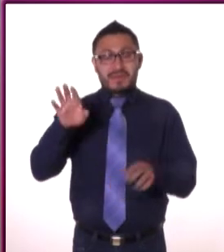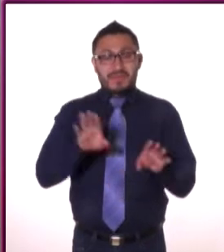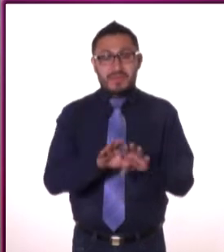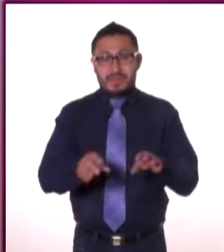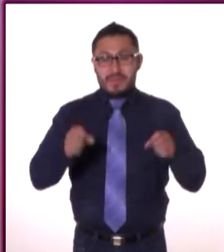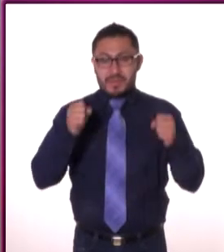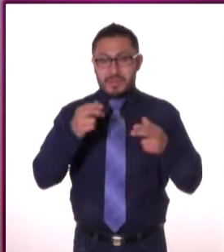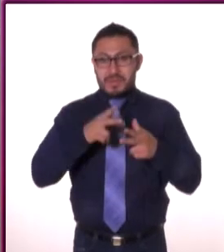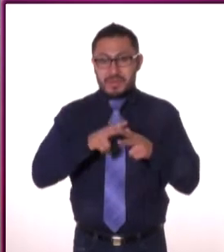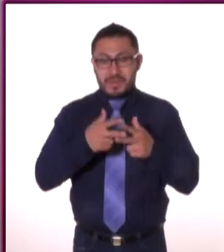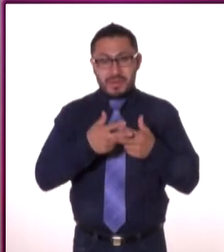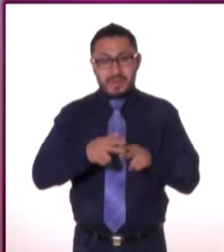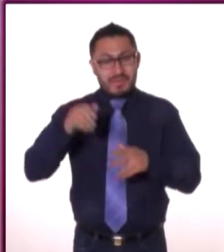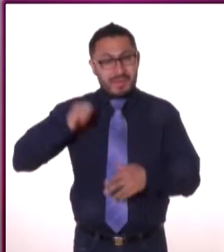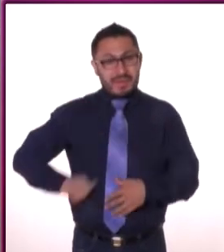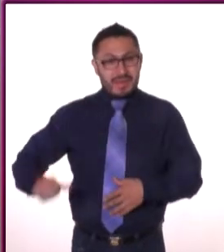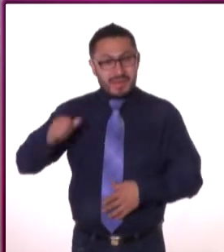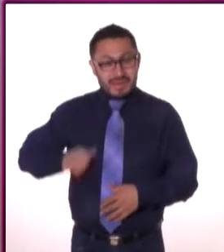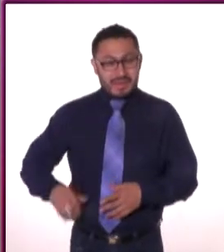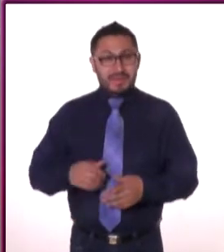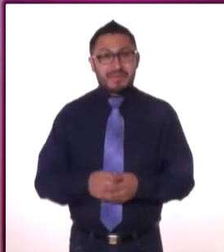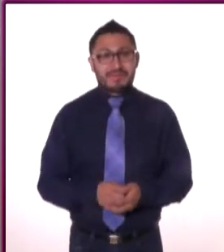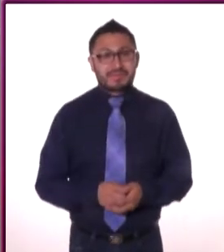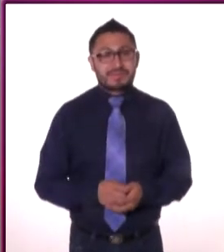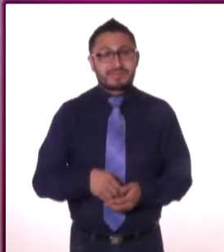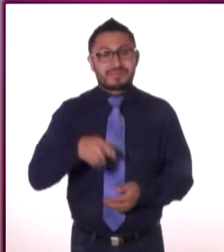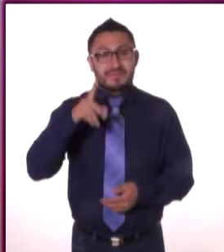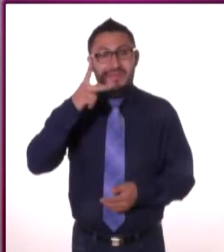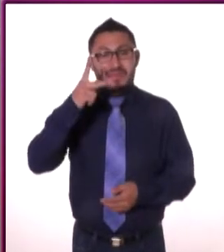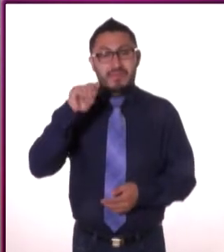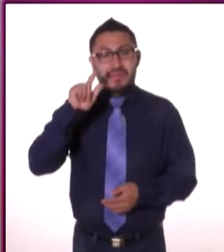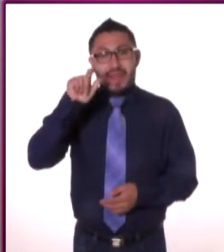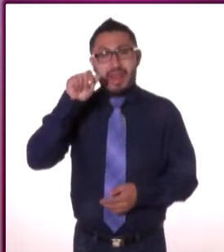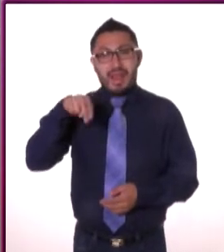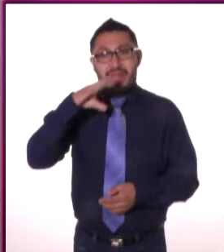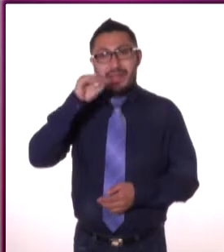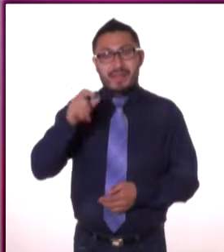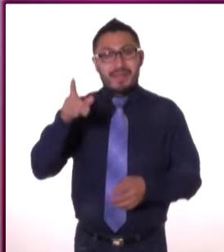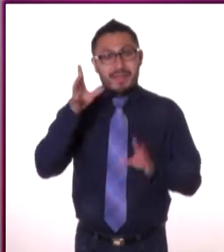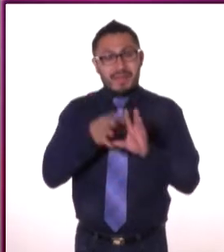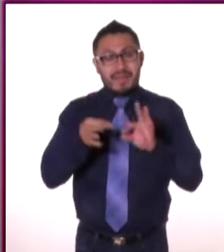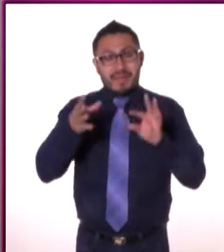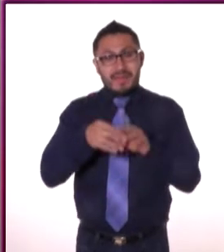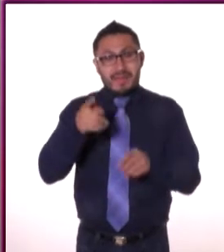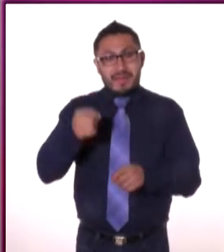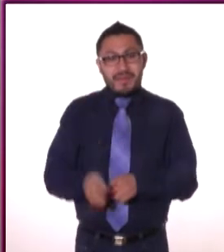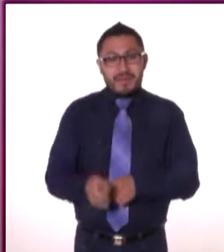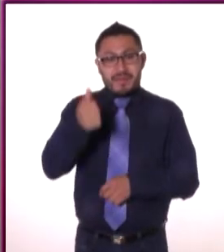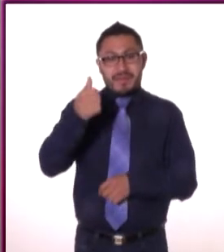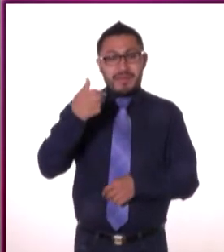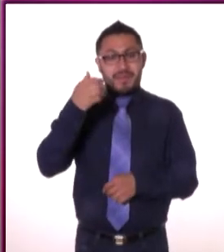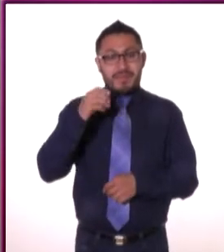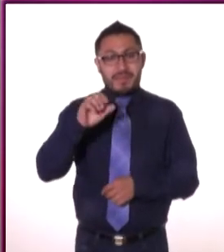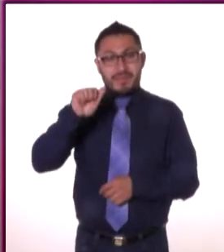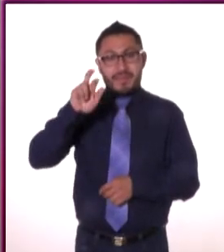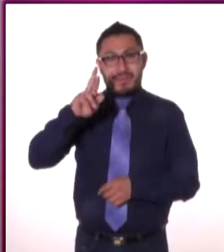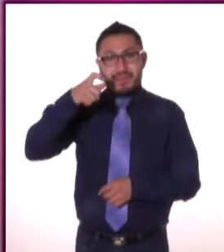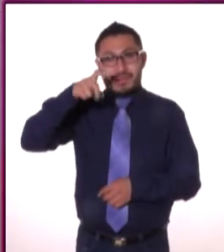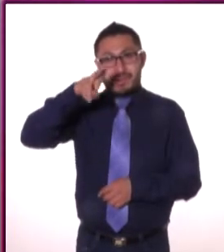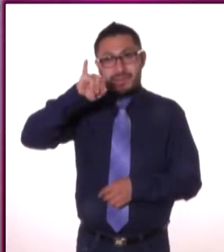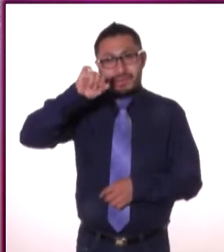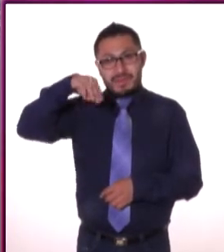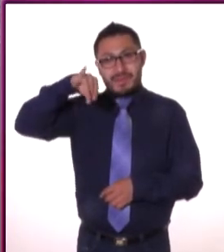a la potencia de una herramienta que ha acompañado a la humanidad desde tiempos remotos. La palanca, descrita por primera vez por el